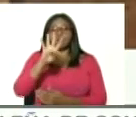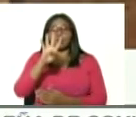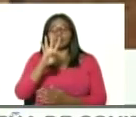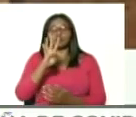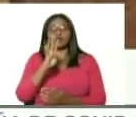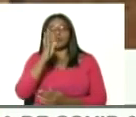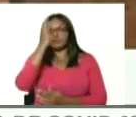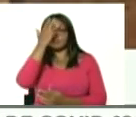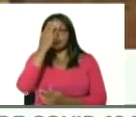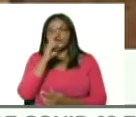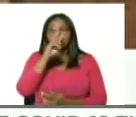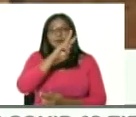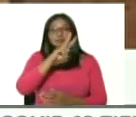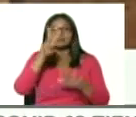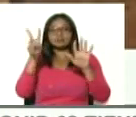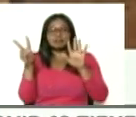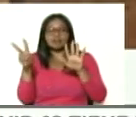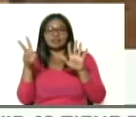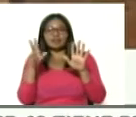27 de febrero.